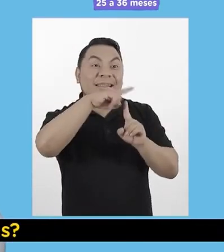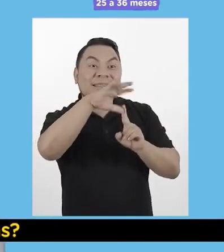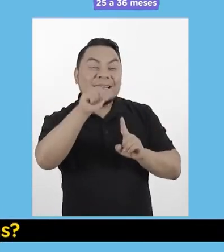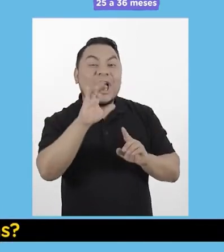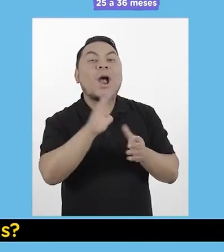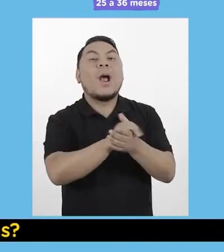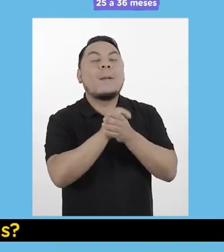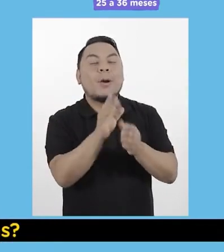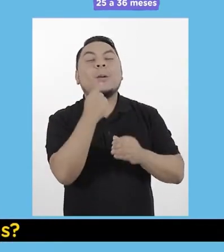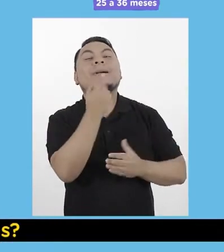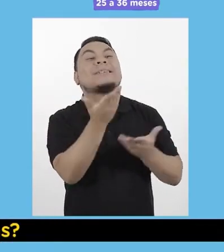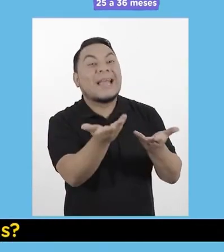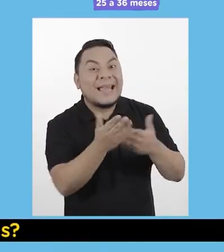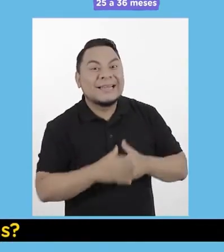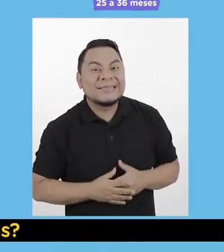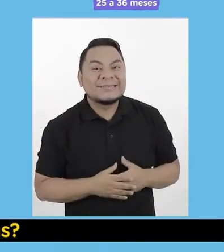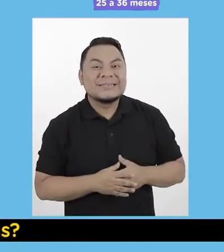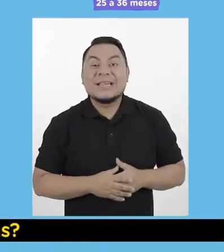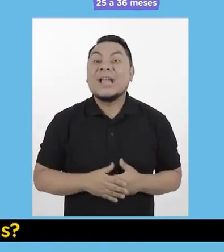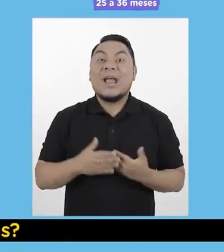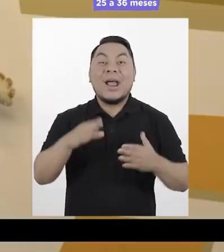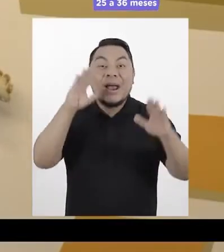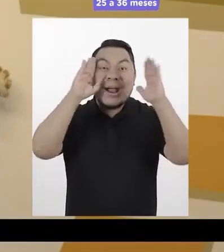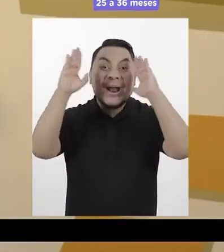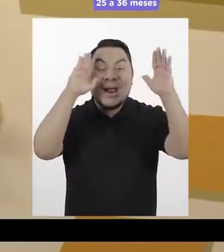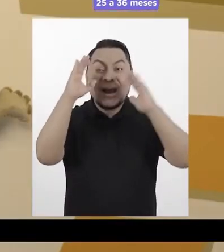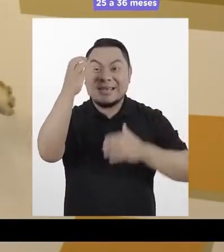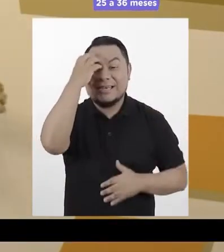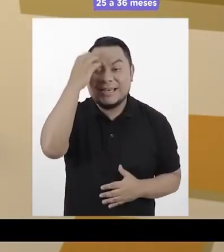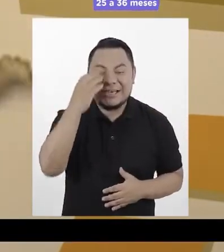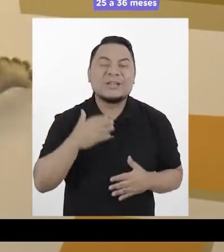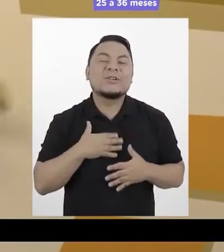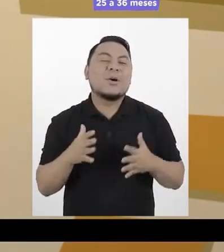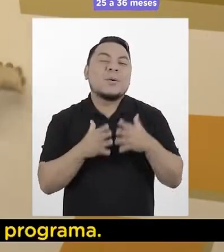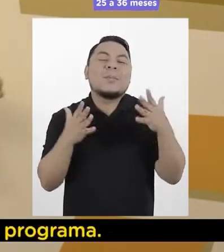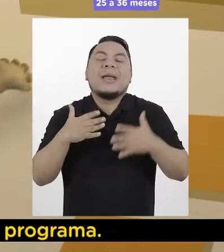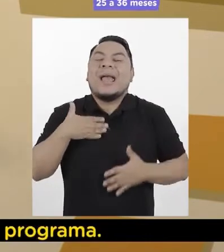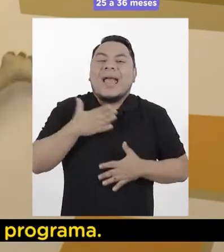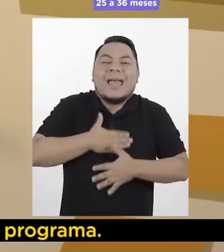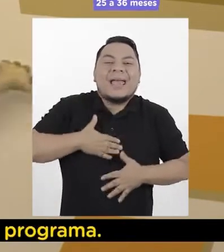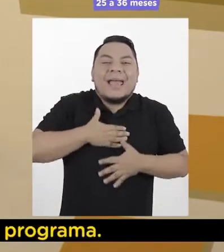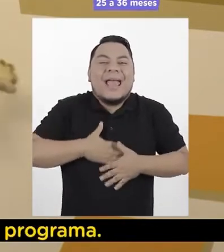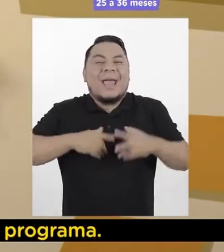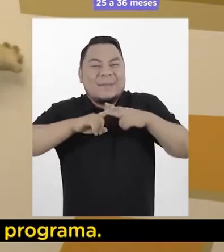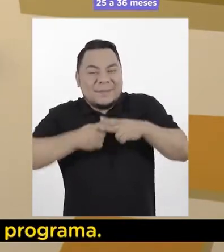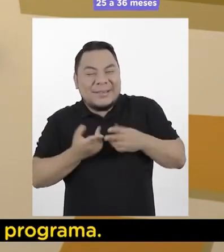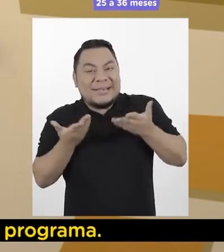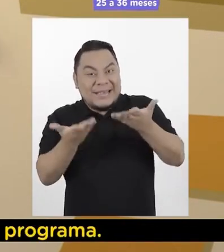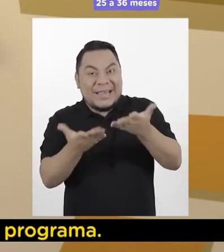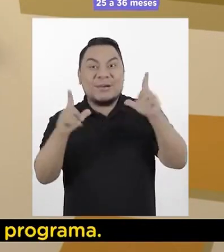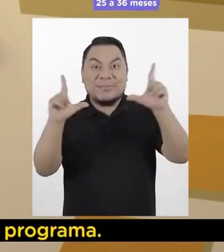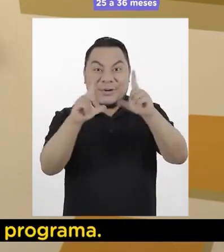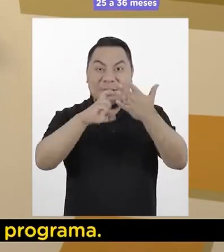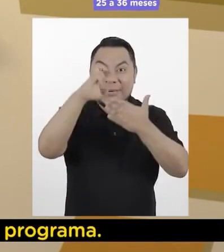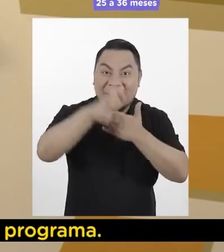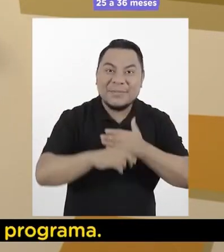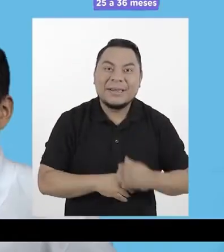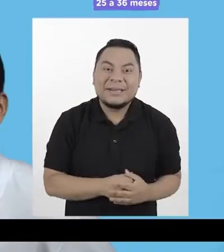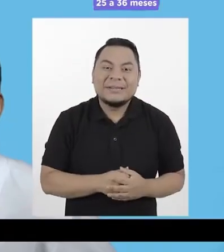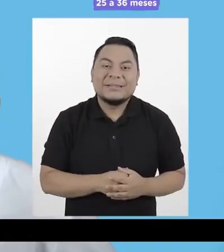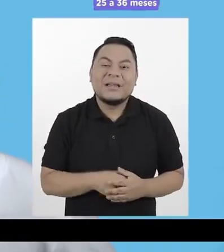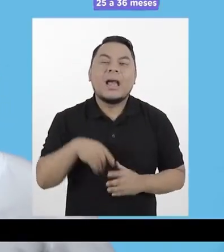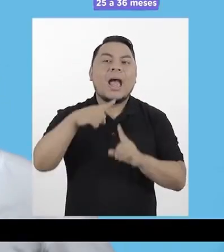¡Tita! ¡Hola, amiga! ¿Cómo estás? ¡Hola, Daniel! Estoy con muchas ganas de empezar el